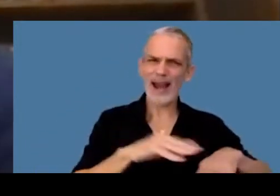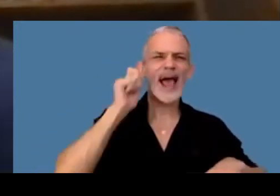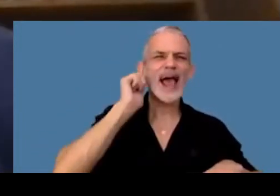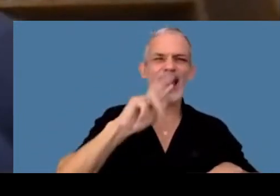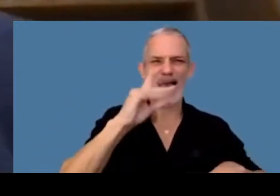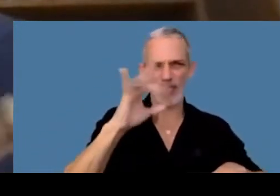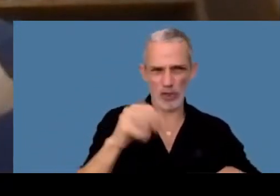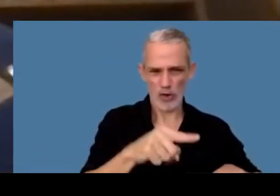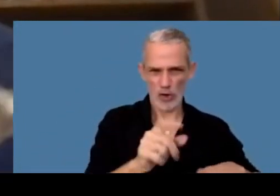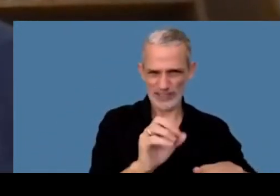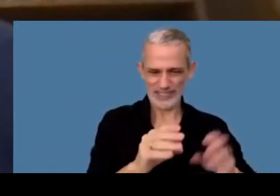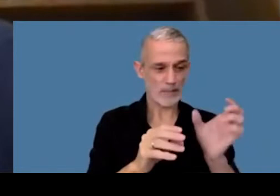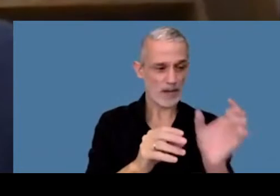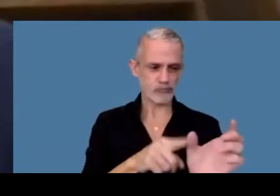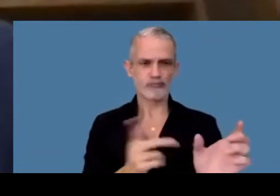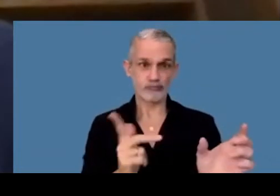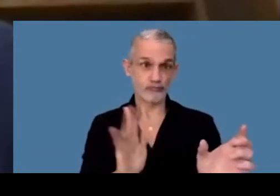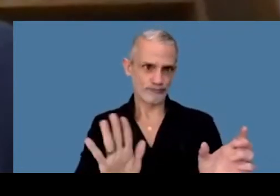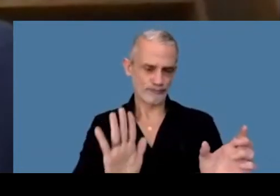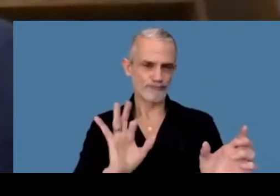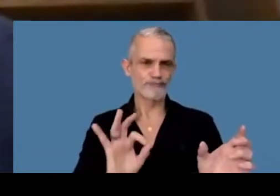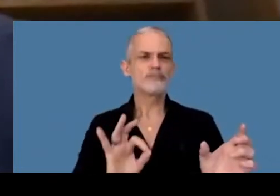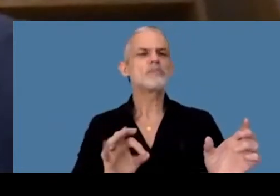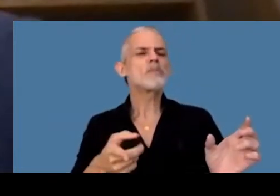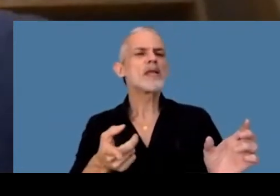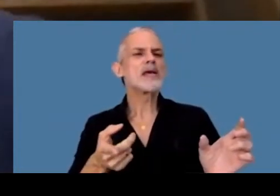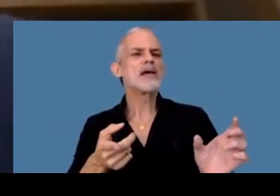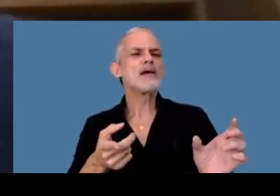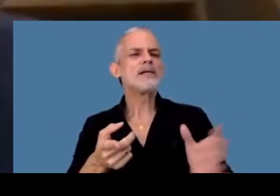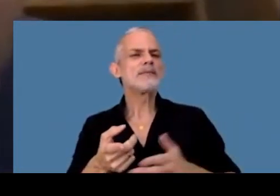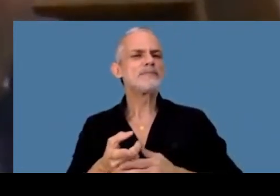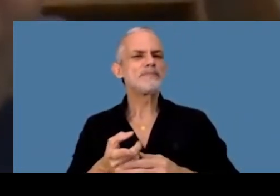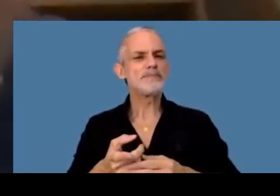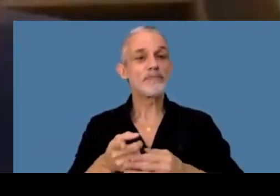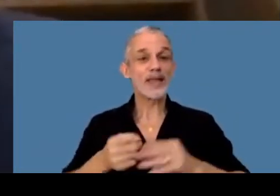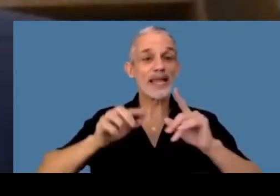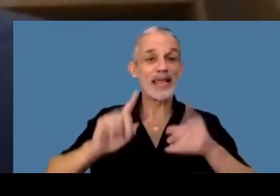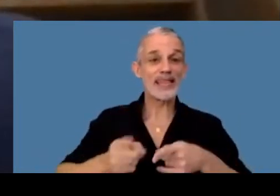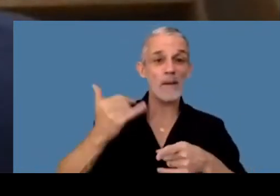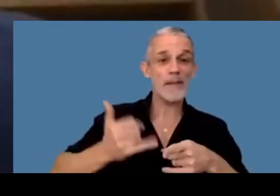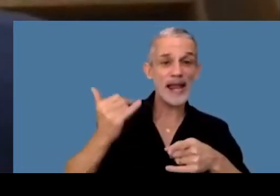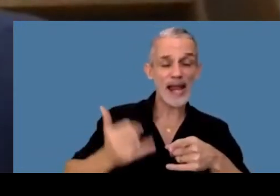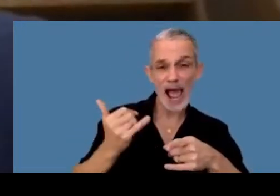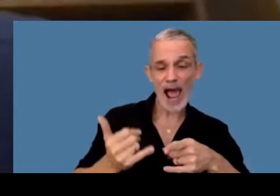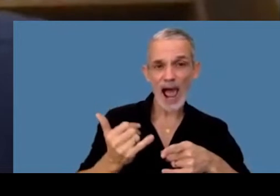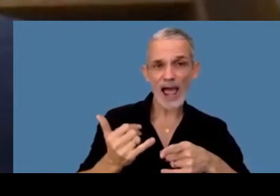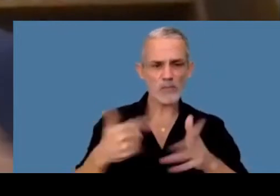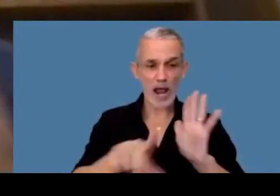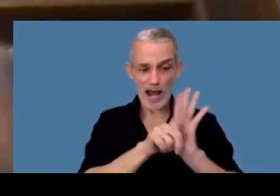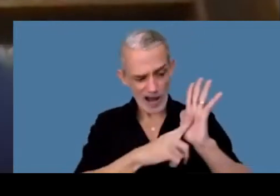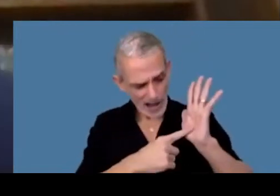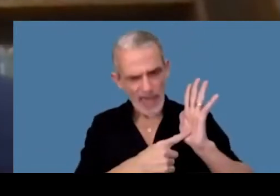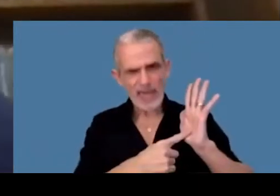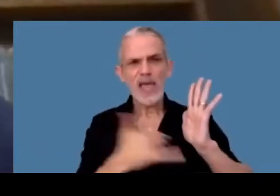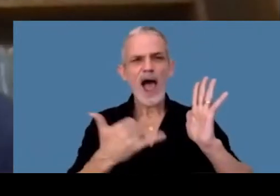Ahora, lo que también cuando nosotros vamos a nuestra ley, tenemos una diferenciación. Si